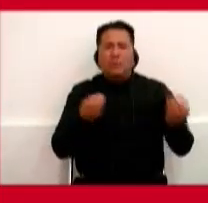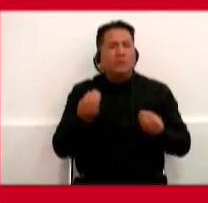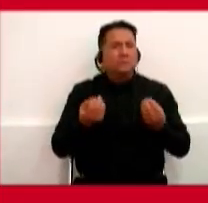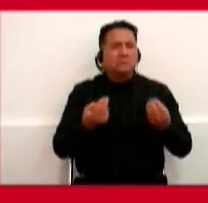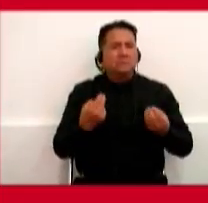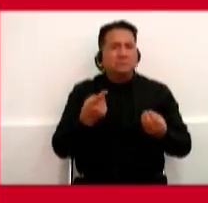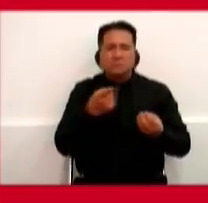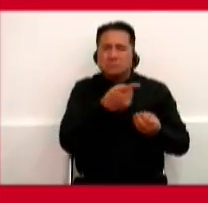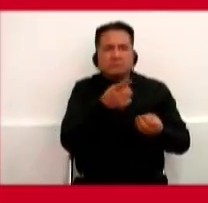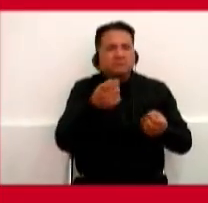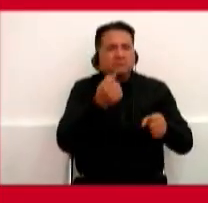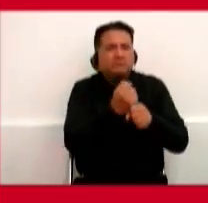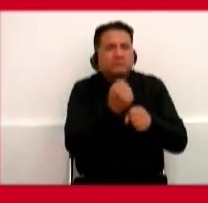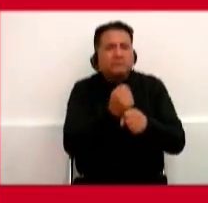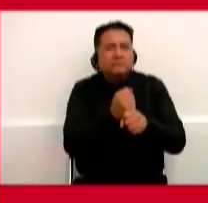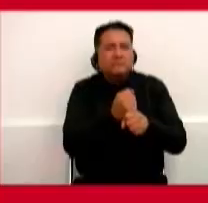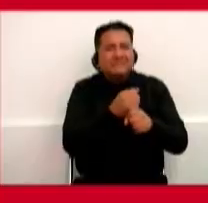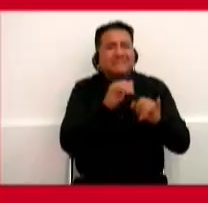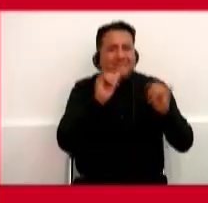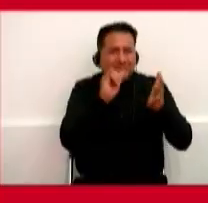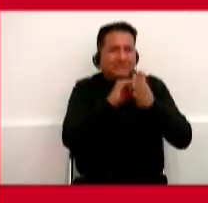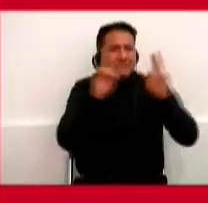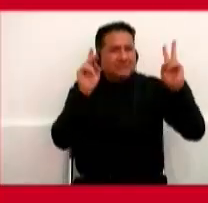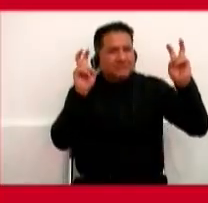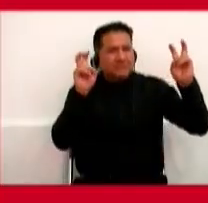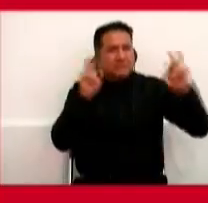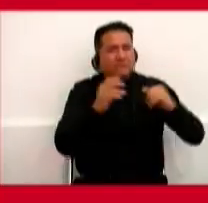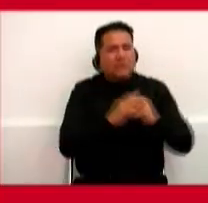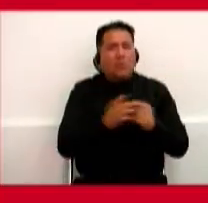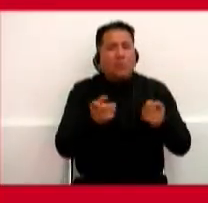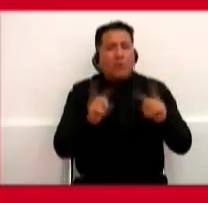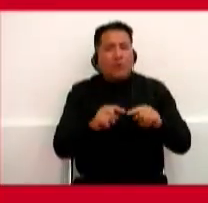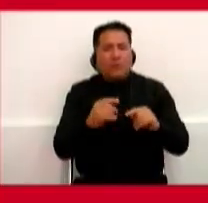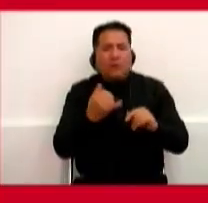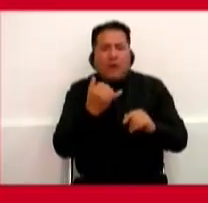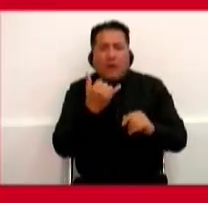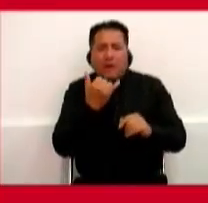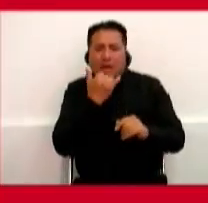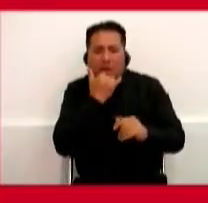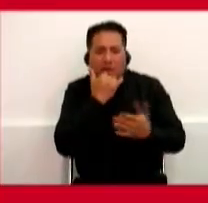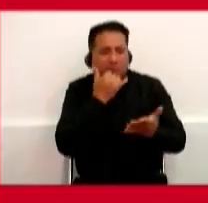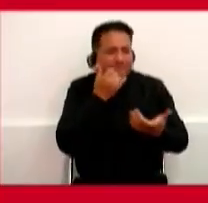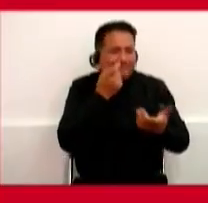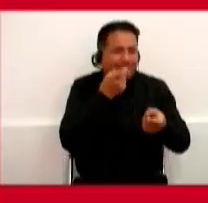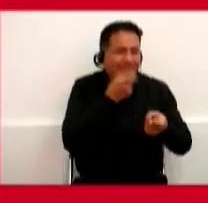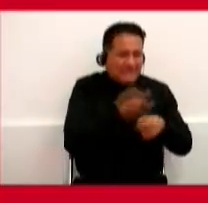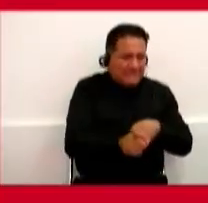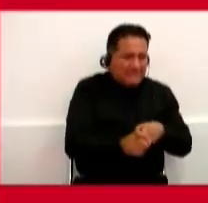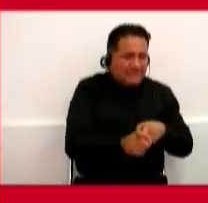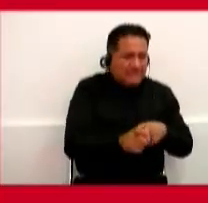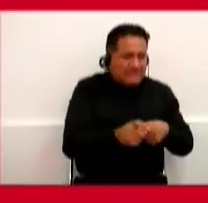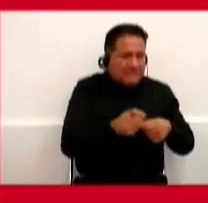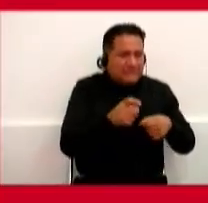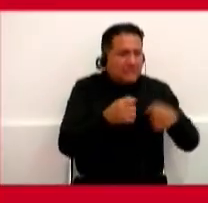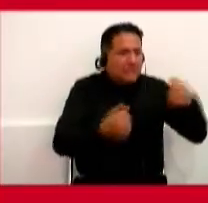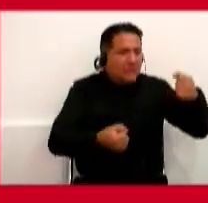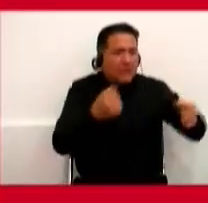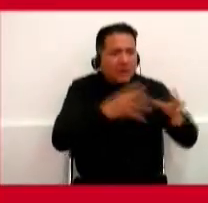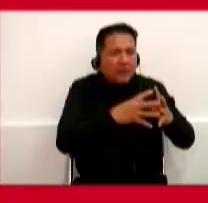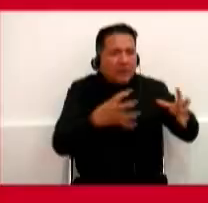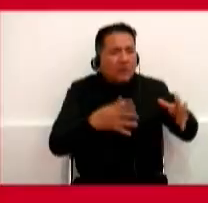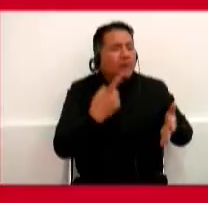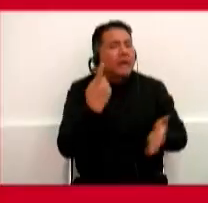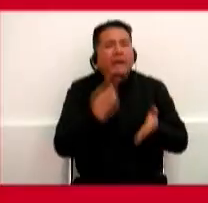tema, especialmente alineado a cuando hay alguna falla prematura, algún reclamo o conversación que se tiene que hacer